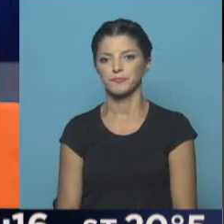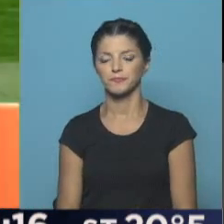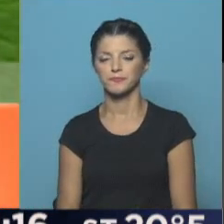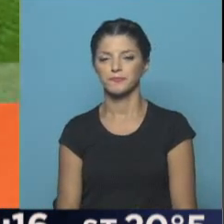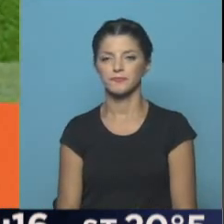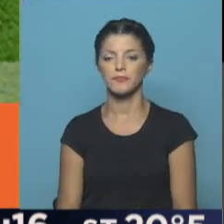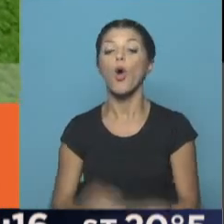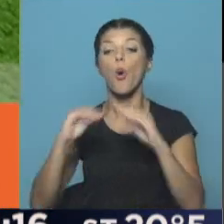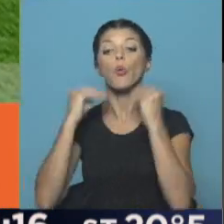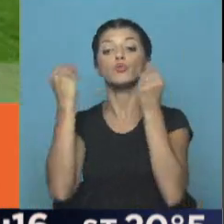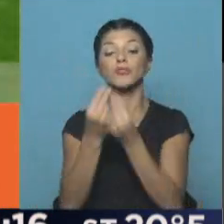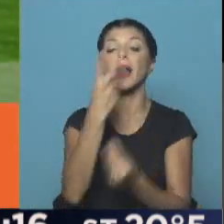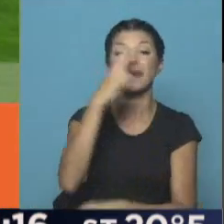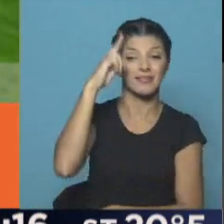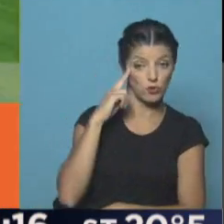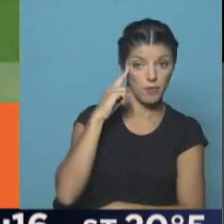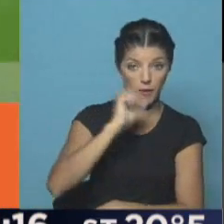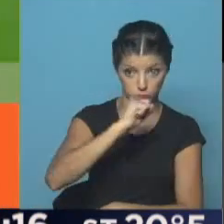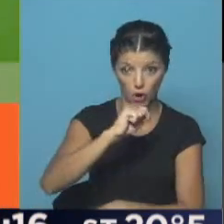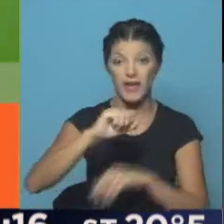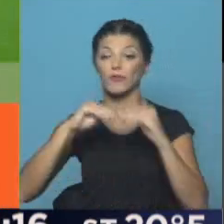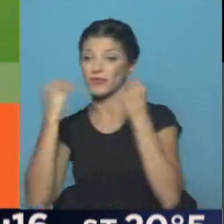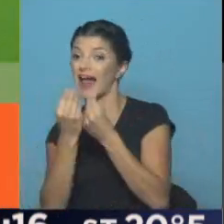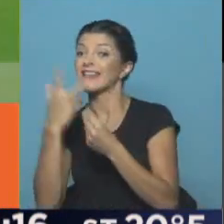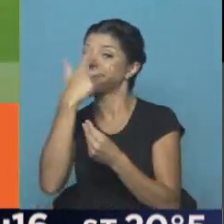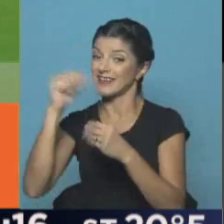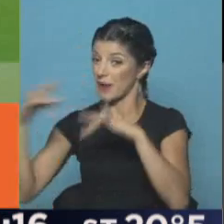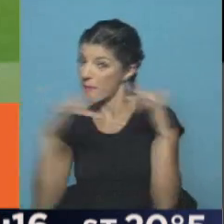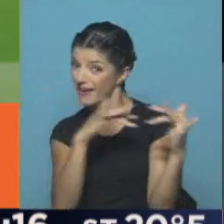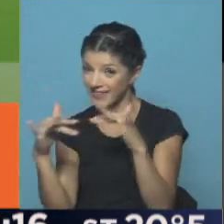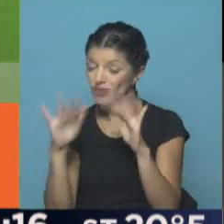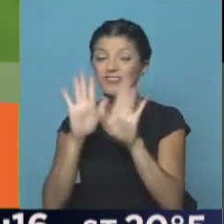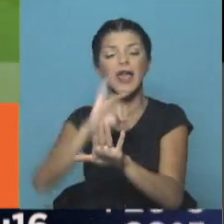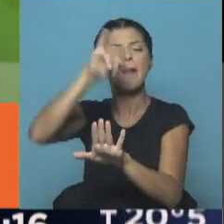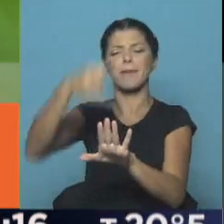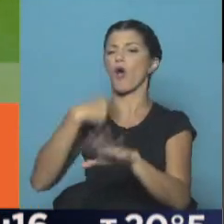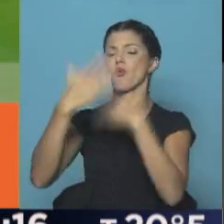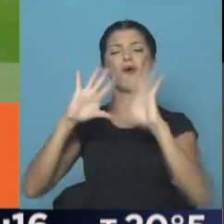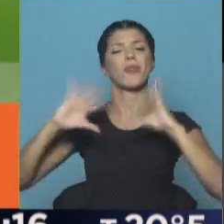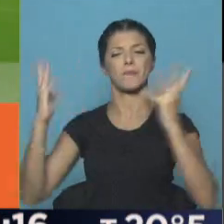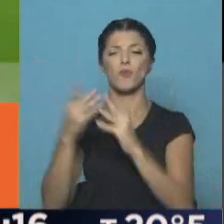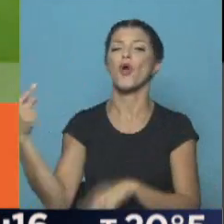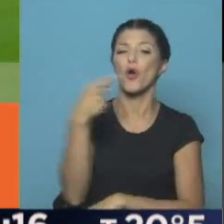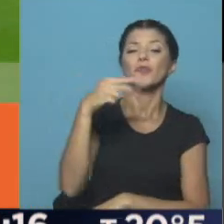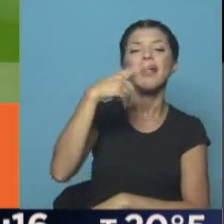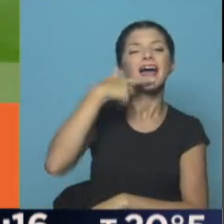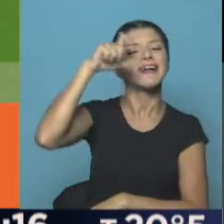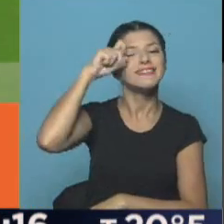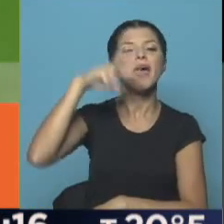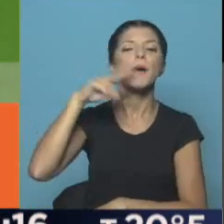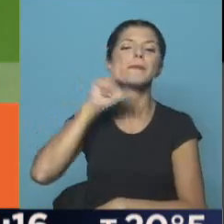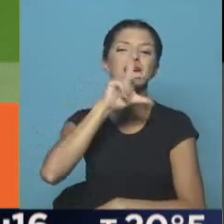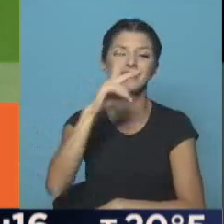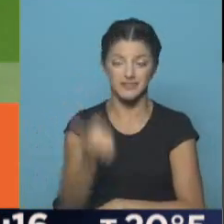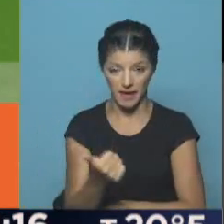29 goles en 30 partidos. Le ha marcado el mejor jugador del planeta al Sevilla. Le alcanzó un